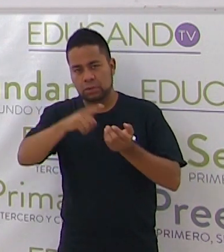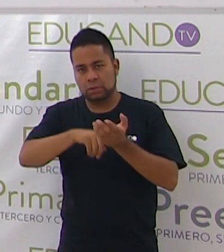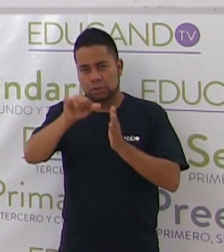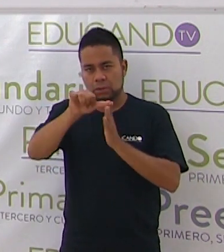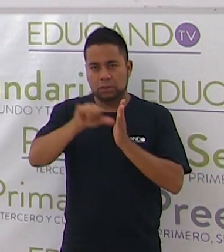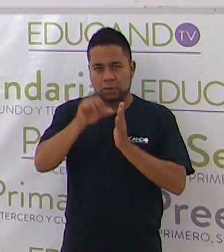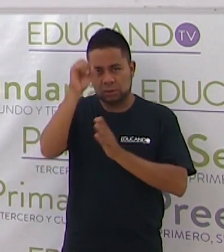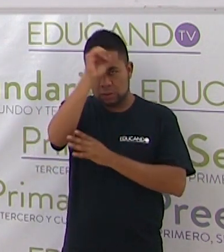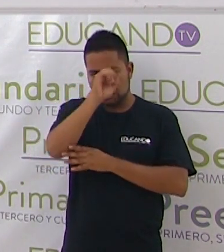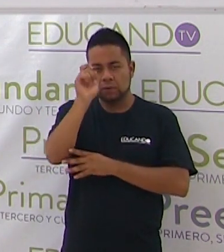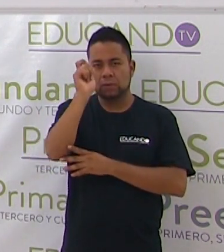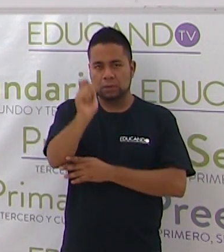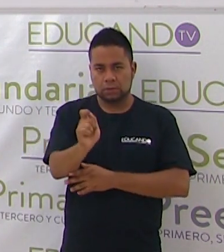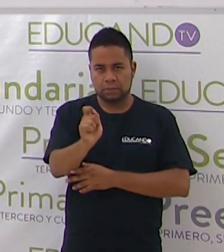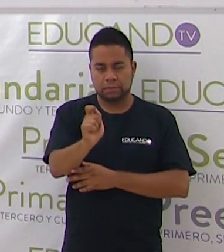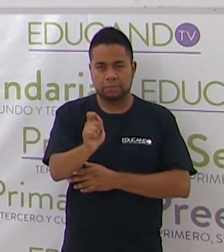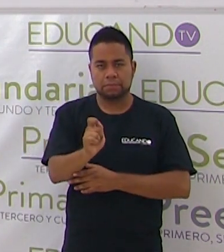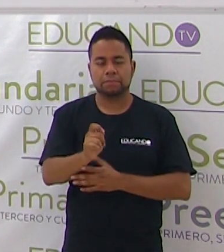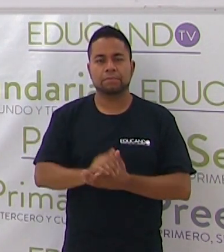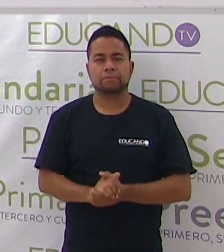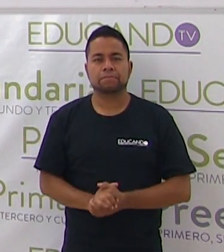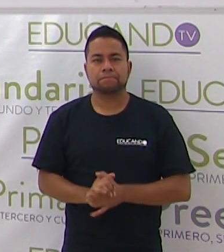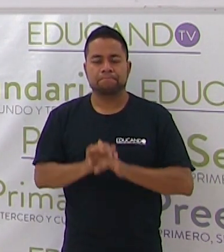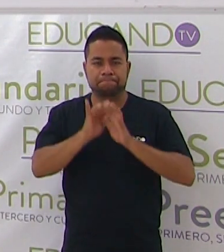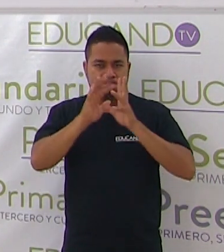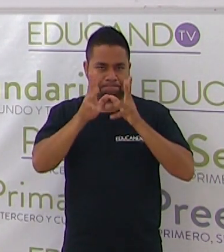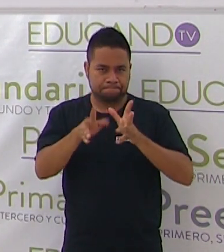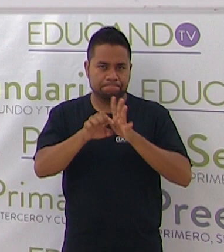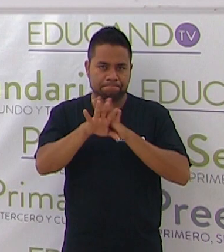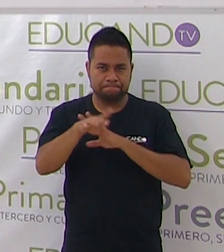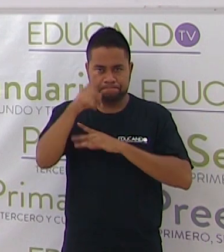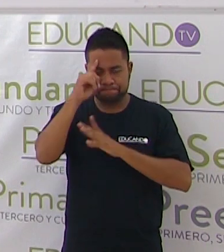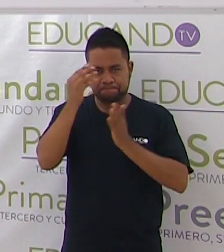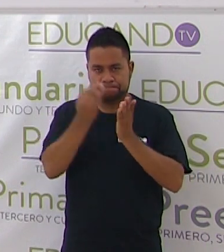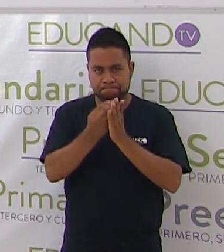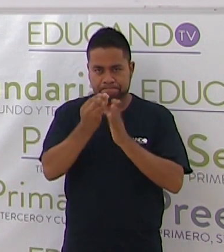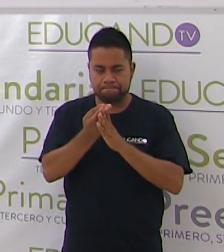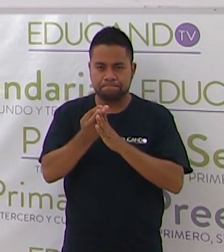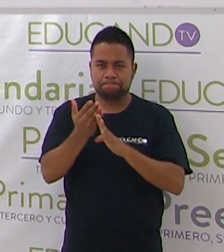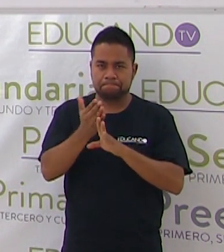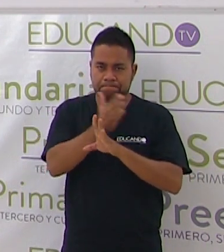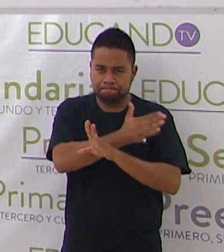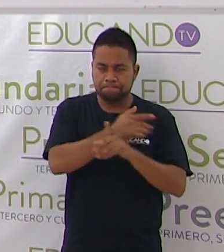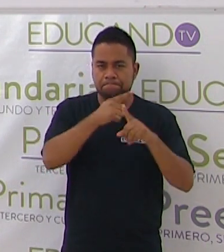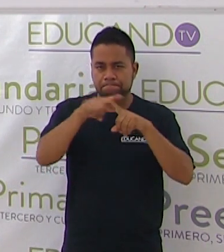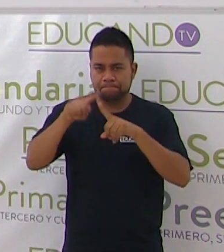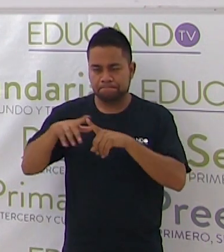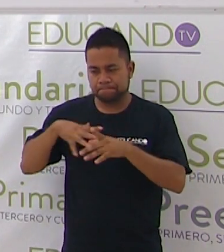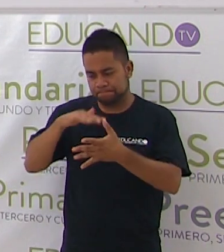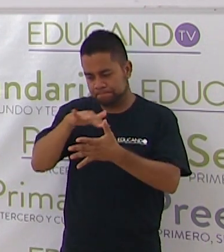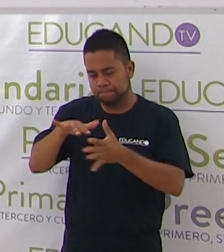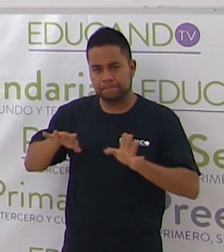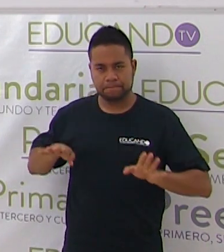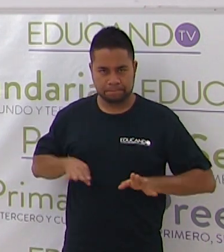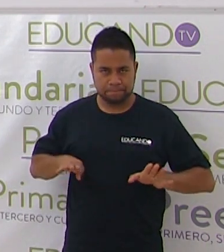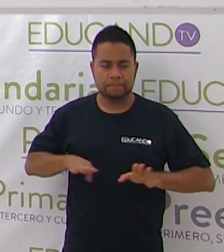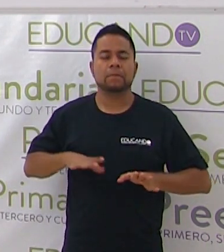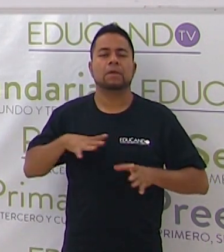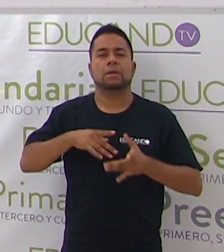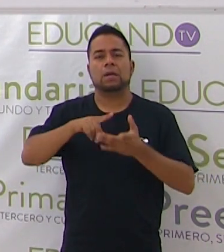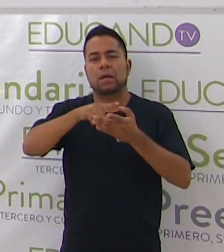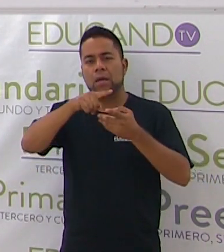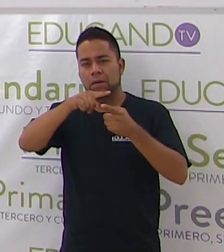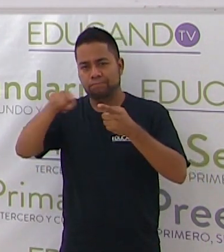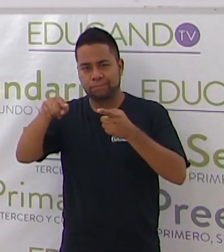de opinión. Como hemos estado viendo en todas las clases, los textos tienen una estructura. Y